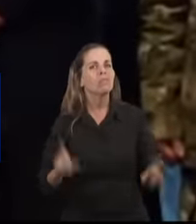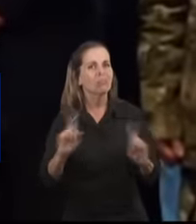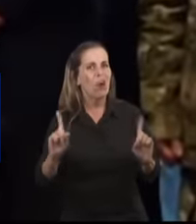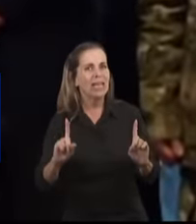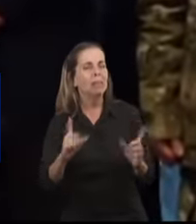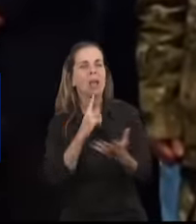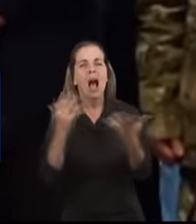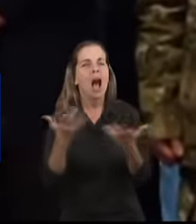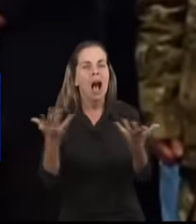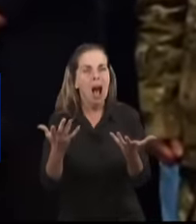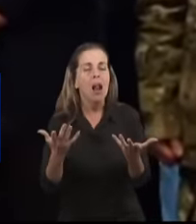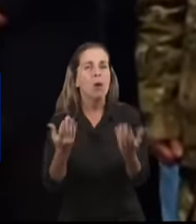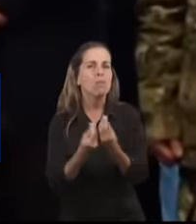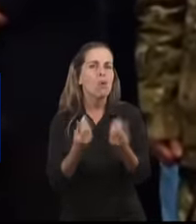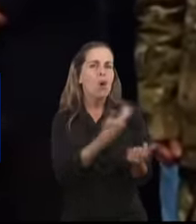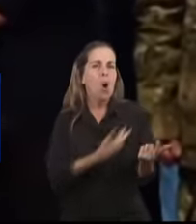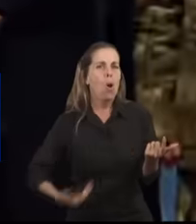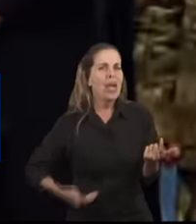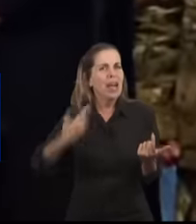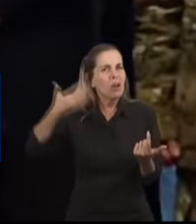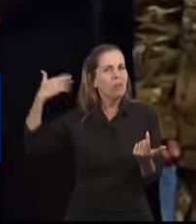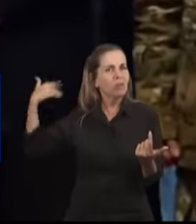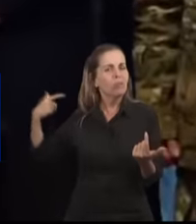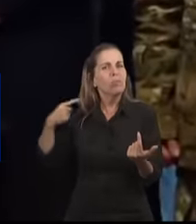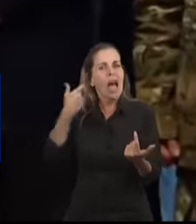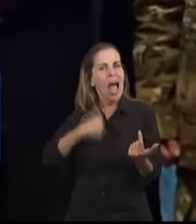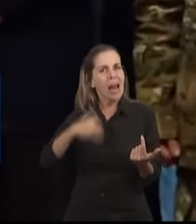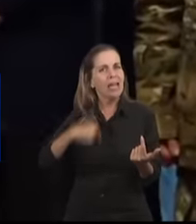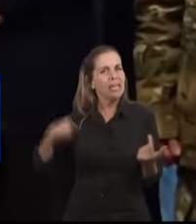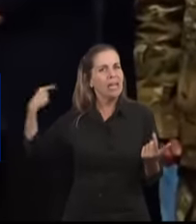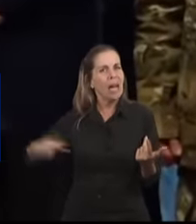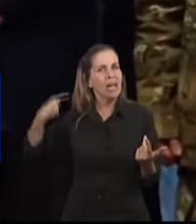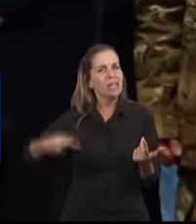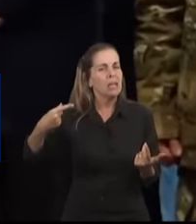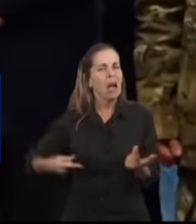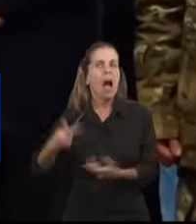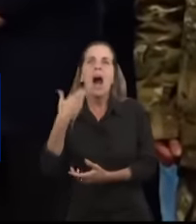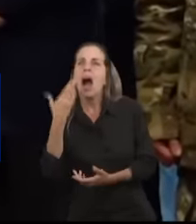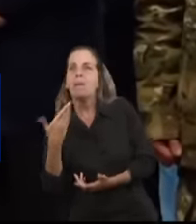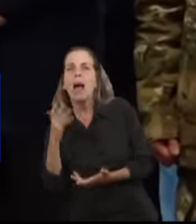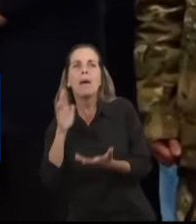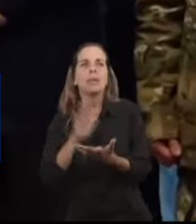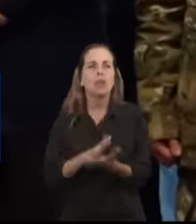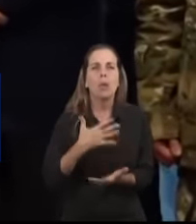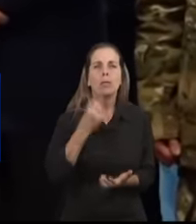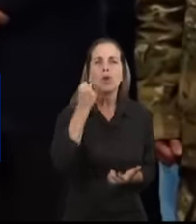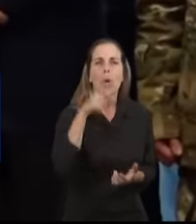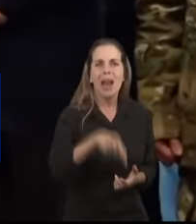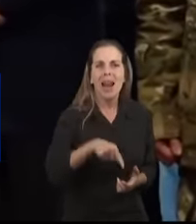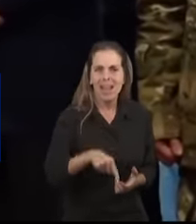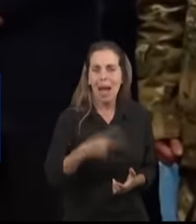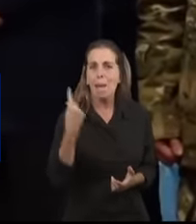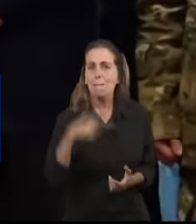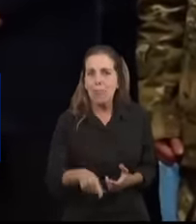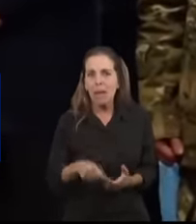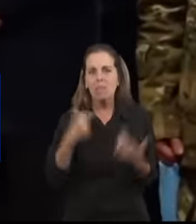Muchos gobiernos de la Argentina de distinto signo político en las últimas décadas se han llenado la boca hablando de soberanía, pero no han hecho nada por